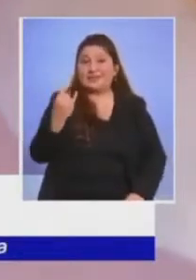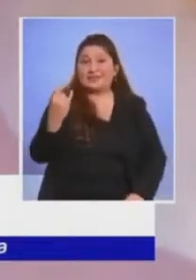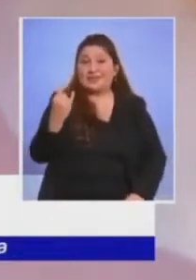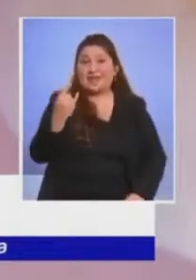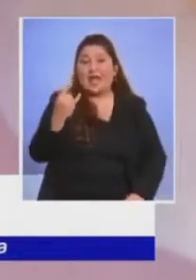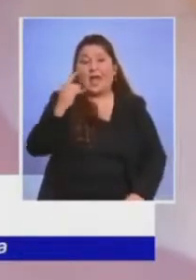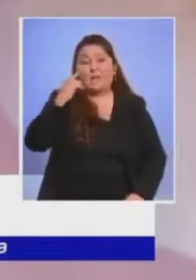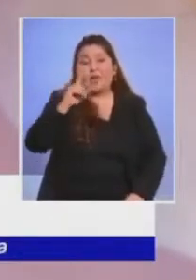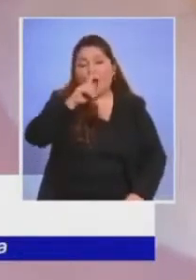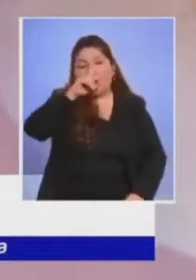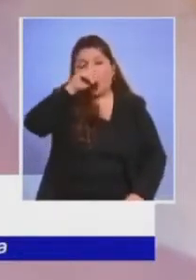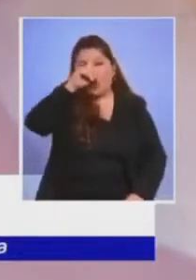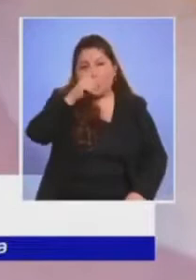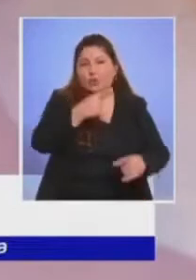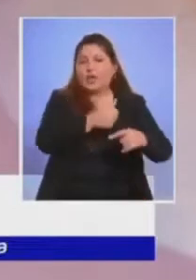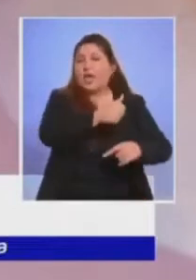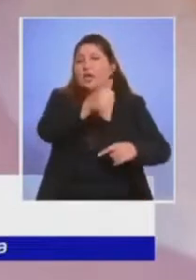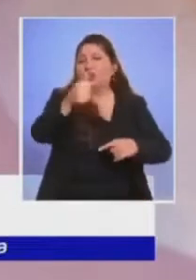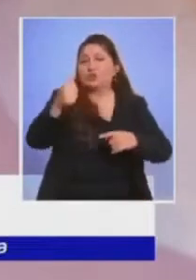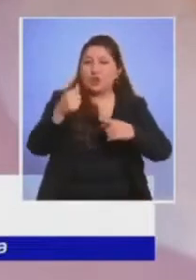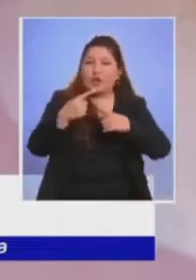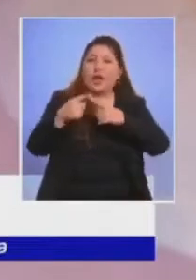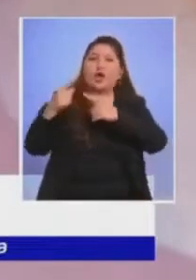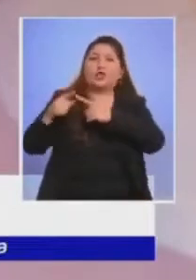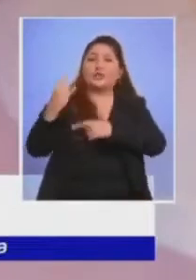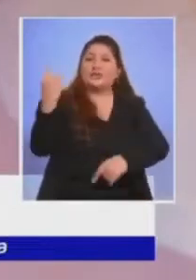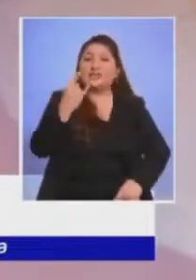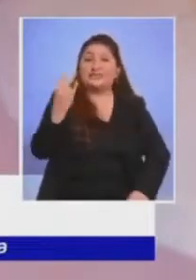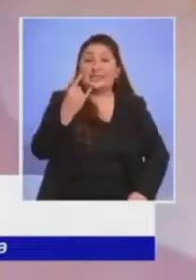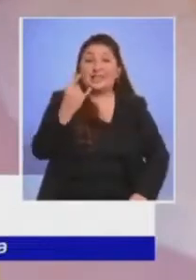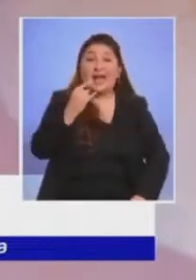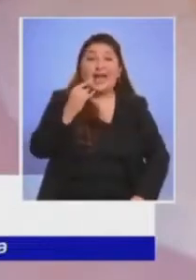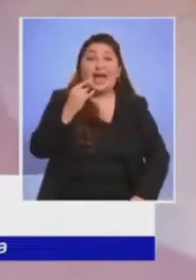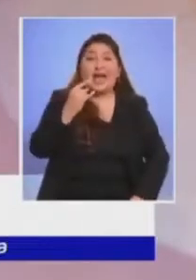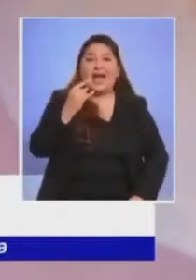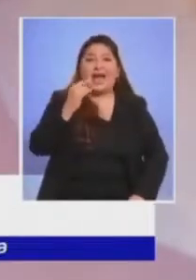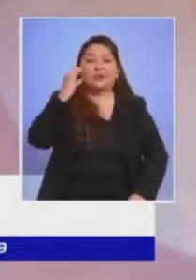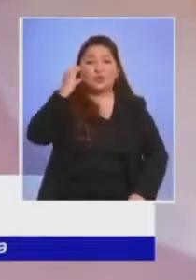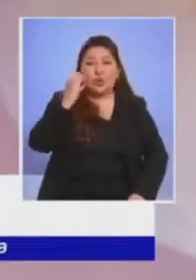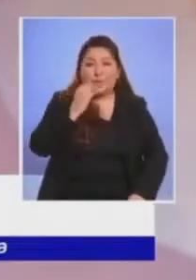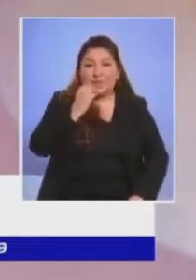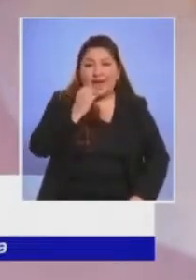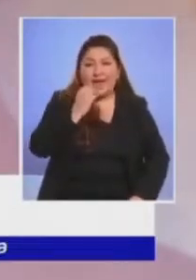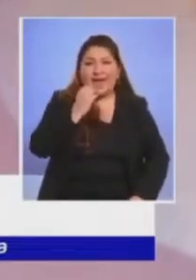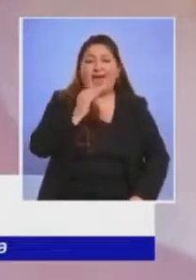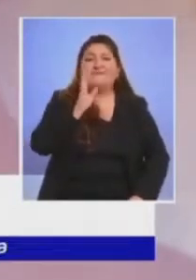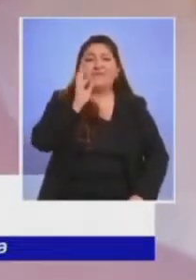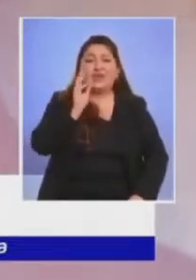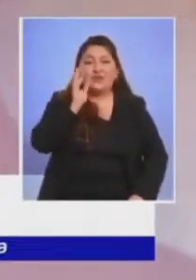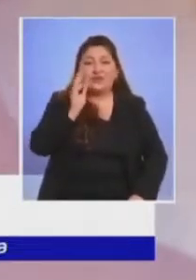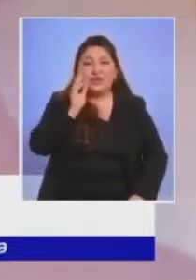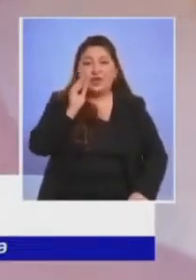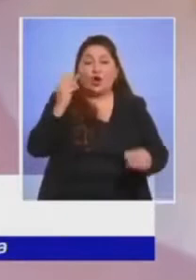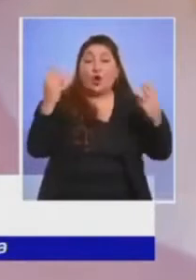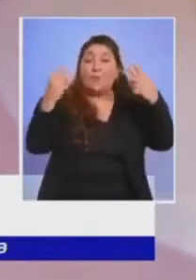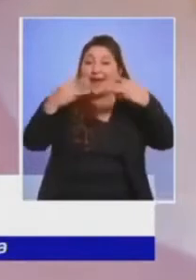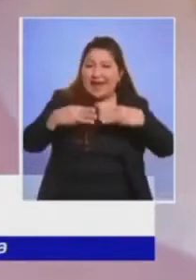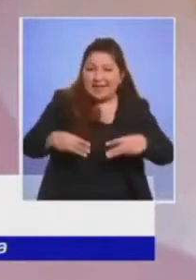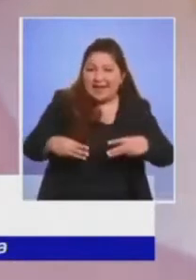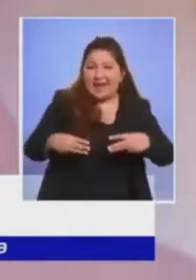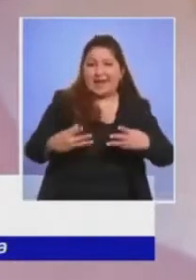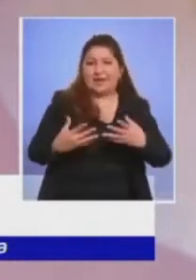universidades estatales, estoy pensando en la Universidad Arturo Prat, en la Universidad de Magallanes, en la Universidad del Biobío, el porcentaje de aporte estatal